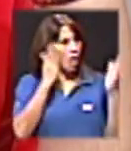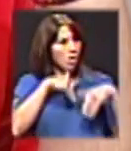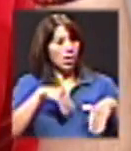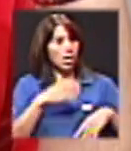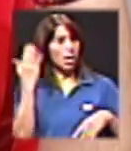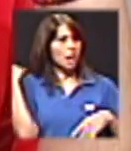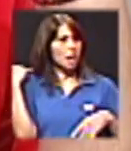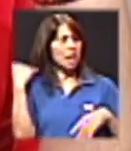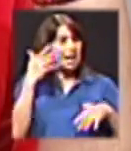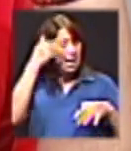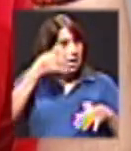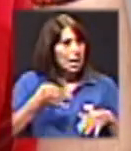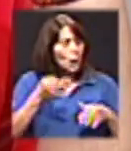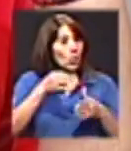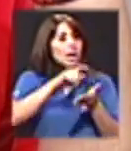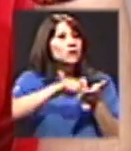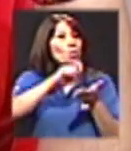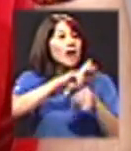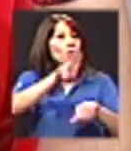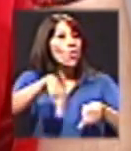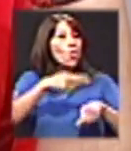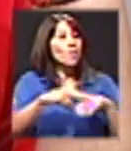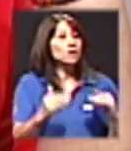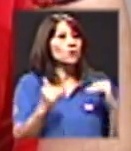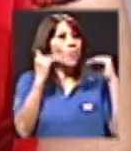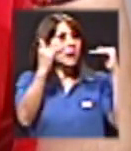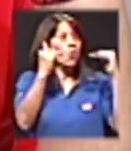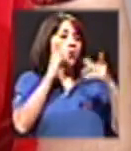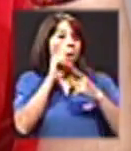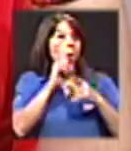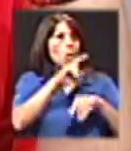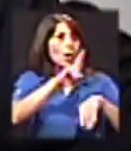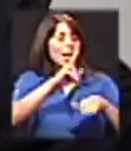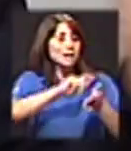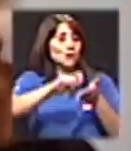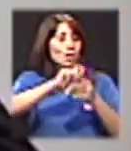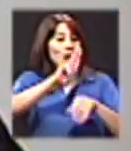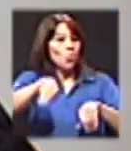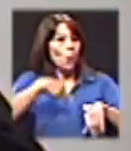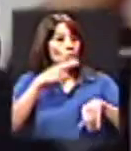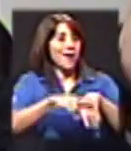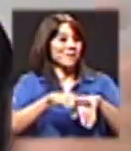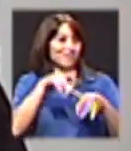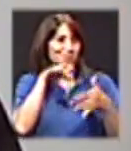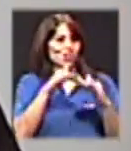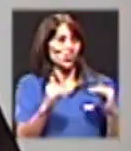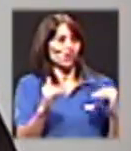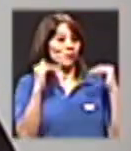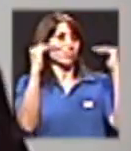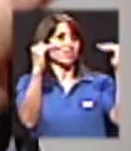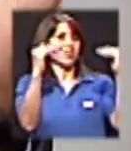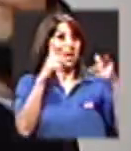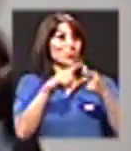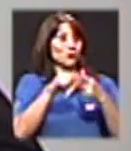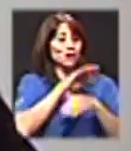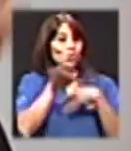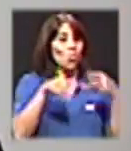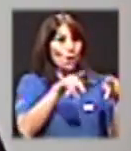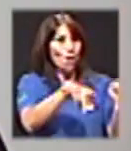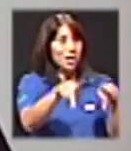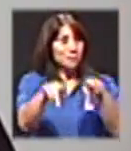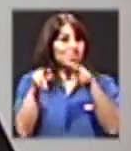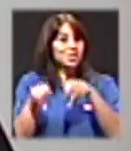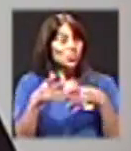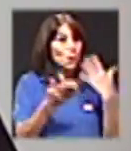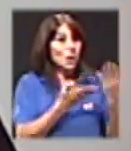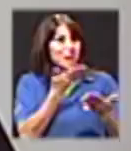escuela normal original. Entonces, obviamente, toda la carga de población que vino a Heredia no había llegado. No había